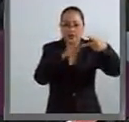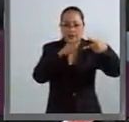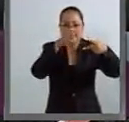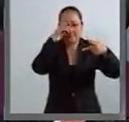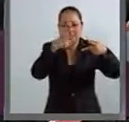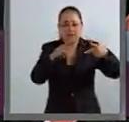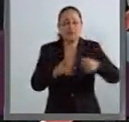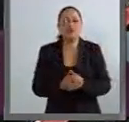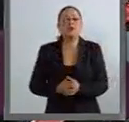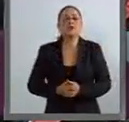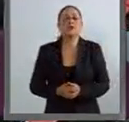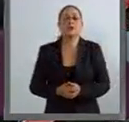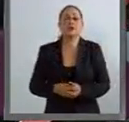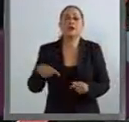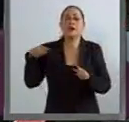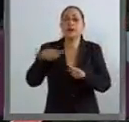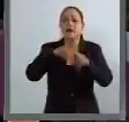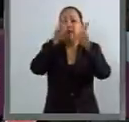El asunto aquí es que